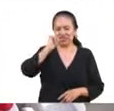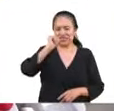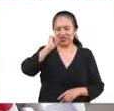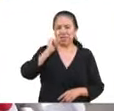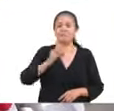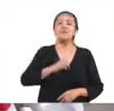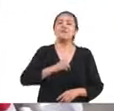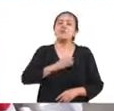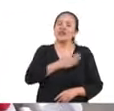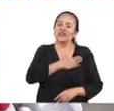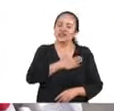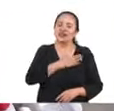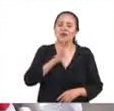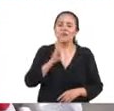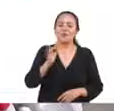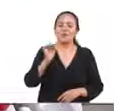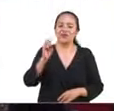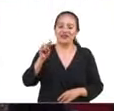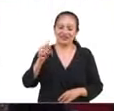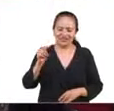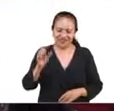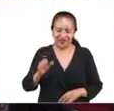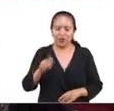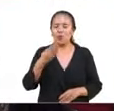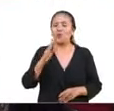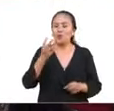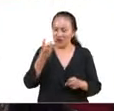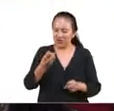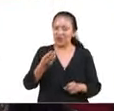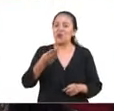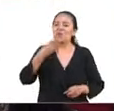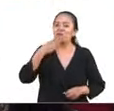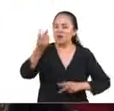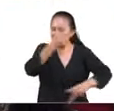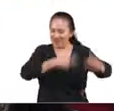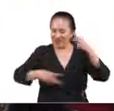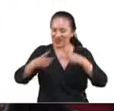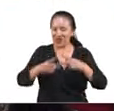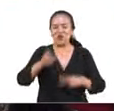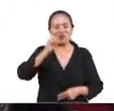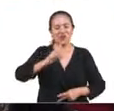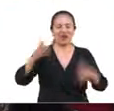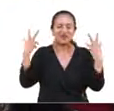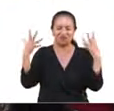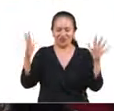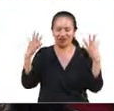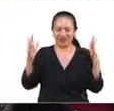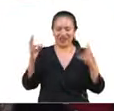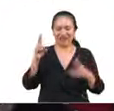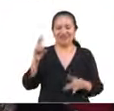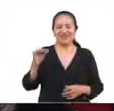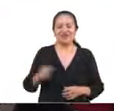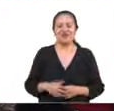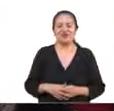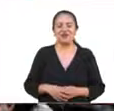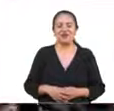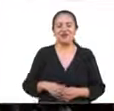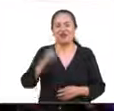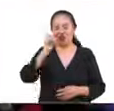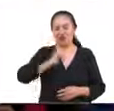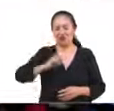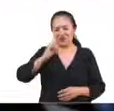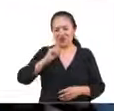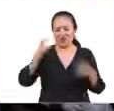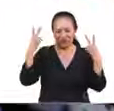en bienestar. Por eso, bienvenidas a la Ciudad de México, ¡que vivan las mujeres! ¡Que vivan